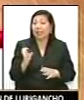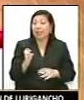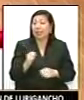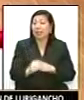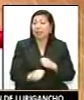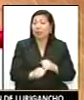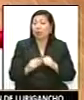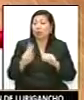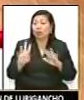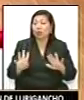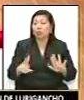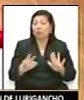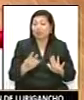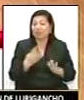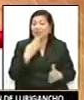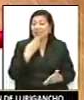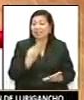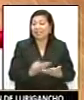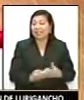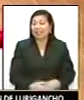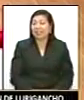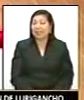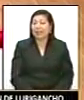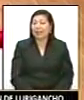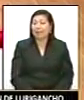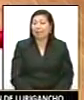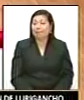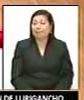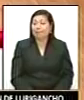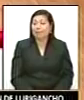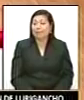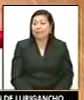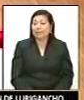año 2019. Muchas gracias.